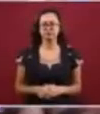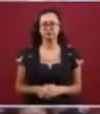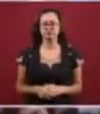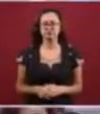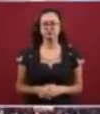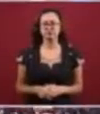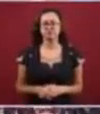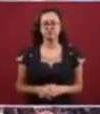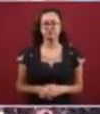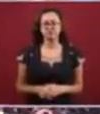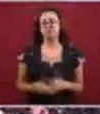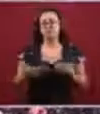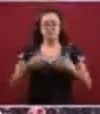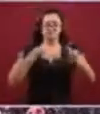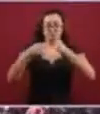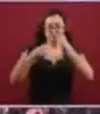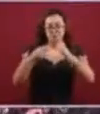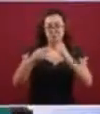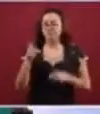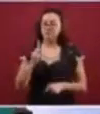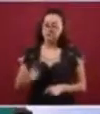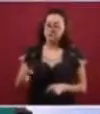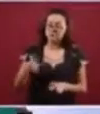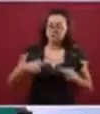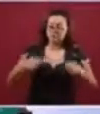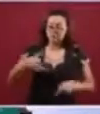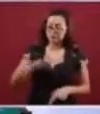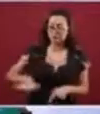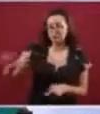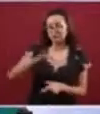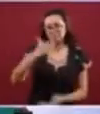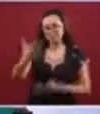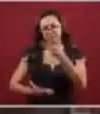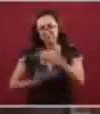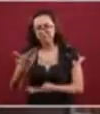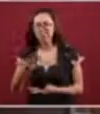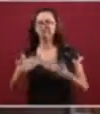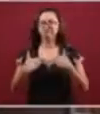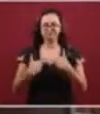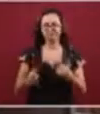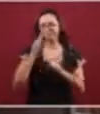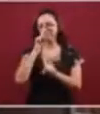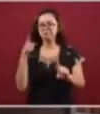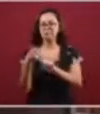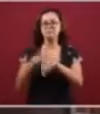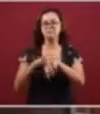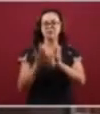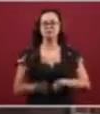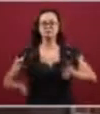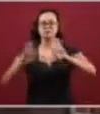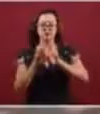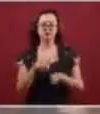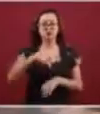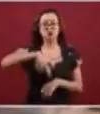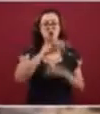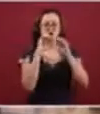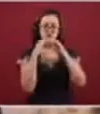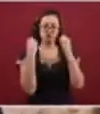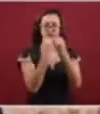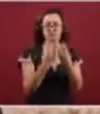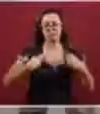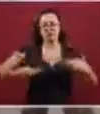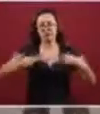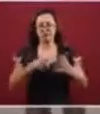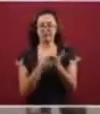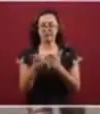Comprender al periodismo como un servicio público es prioridad para la nueva Notimex. Damos voz a organizaciones ciudadanas, defensores